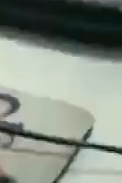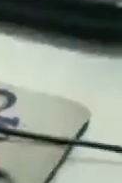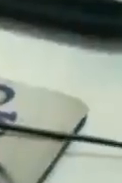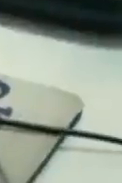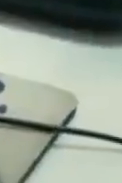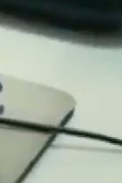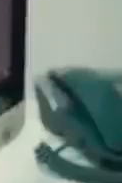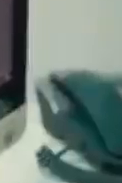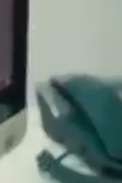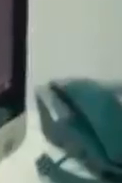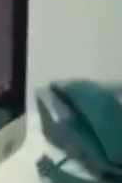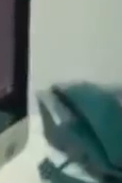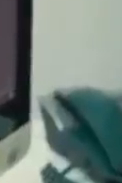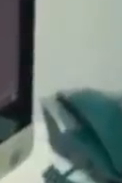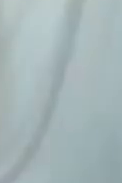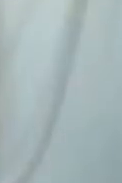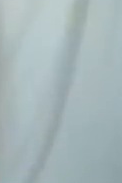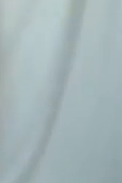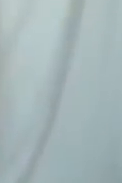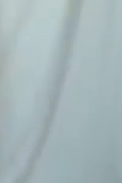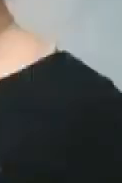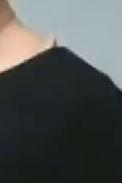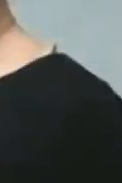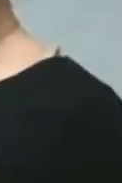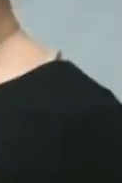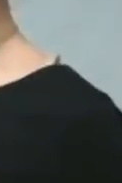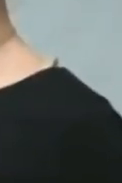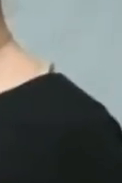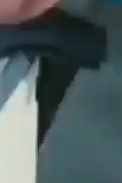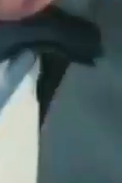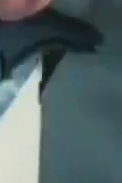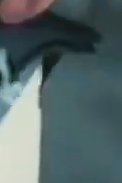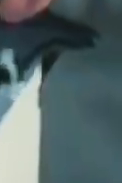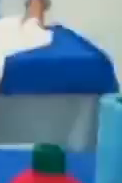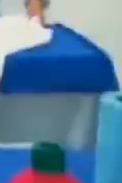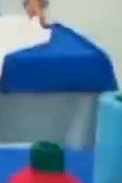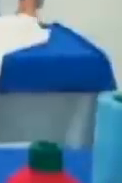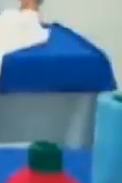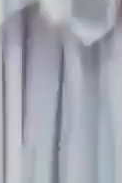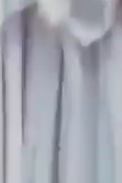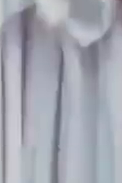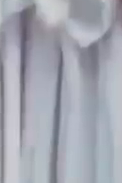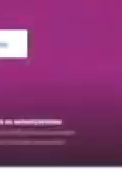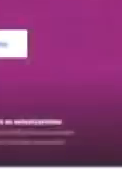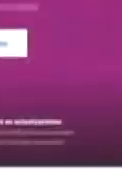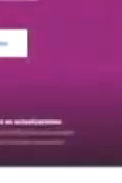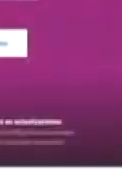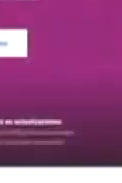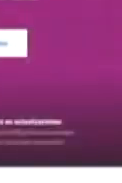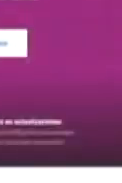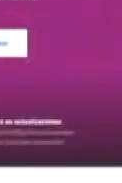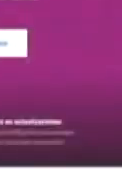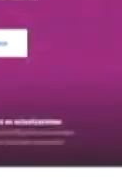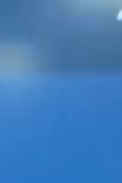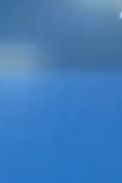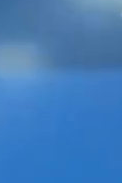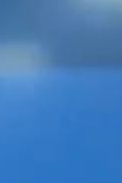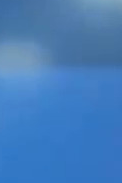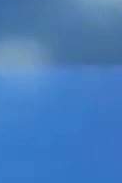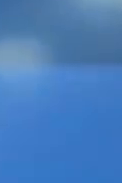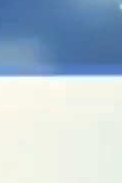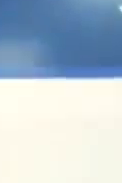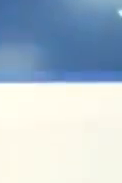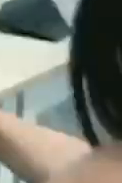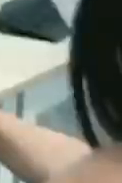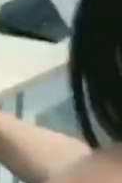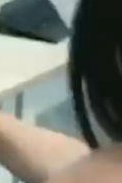Venezuela avanza hacia el comercio electrónico y nuestro objetivo es posicionar la producción nacional. En Vitrina Venezuela